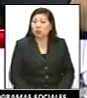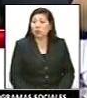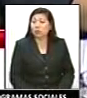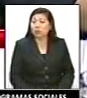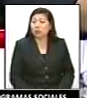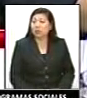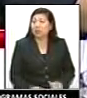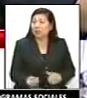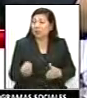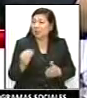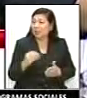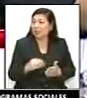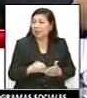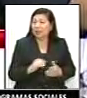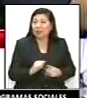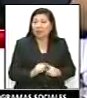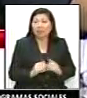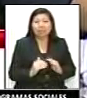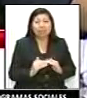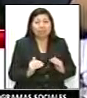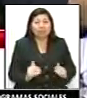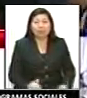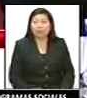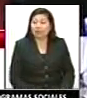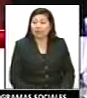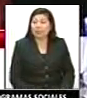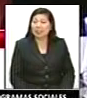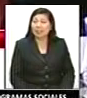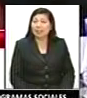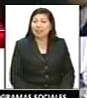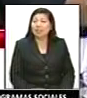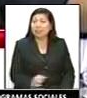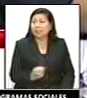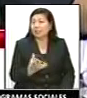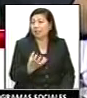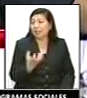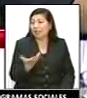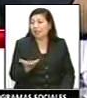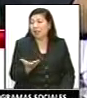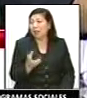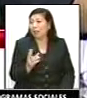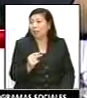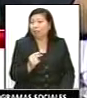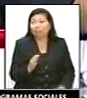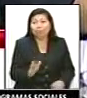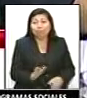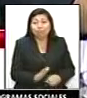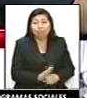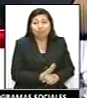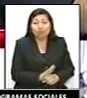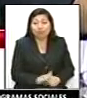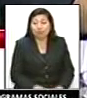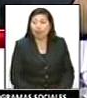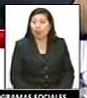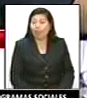en un nivel integral, en un nivel, si se quiere, no susceptible